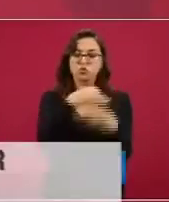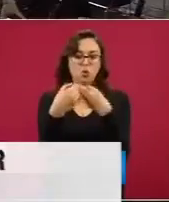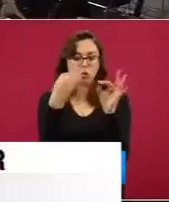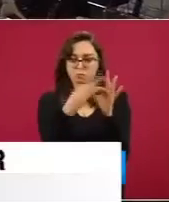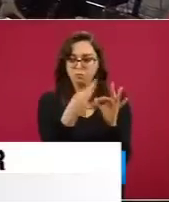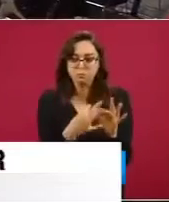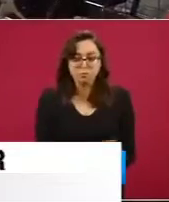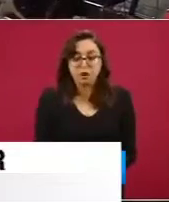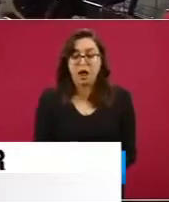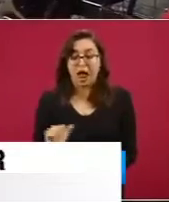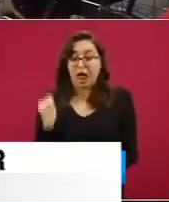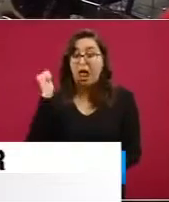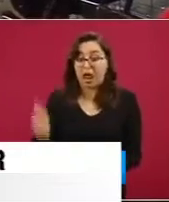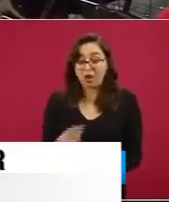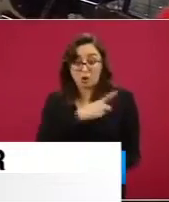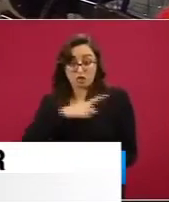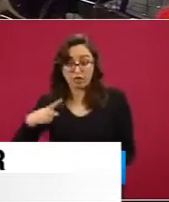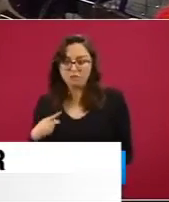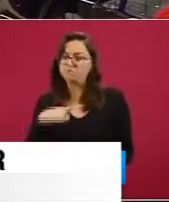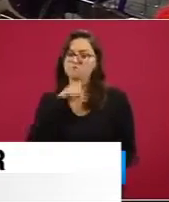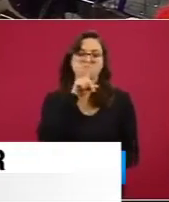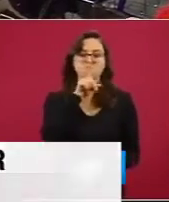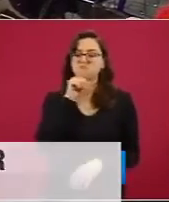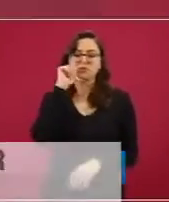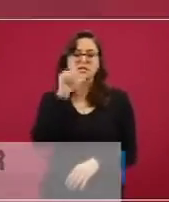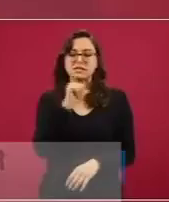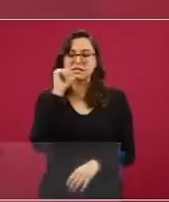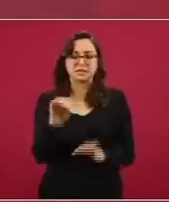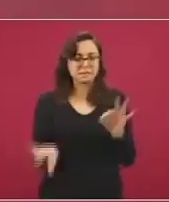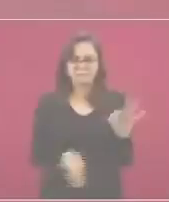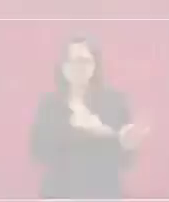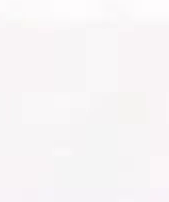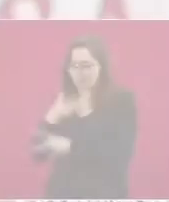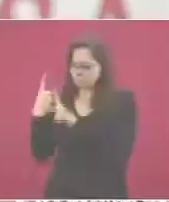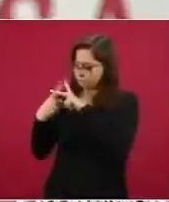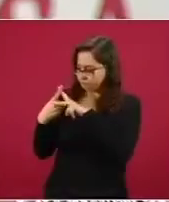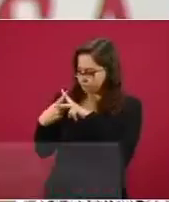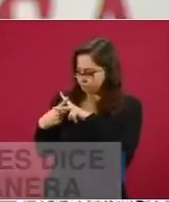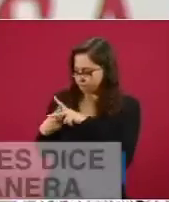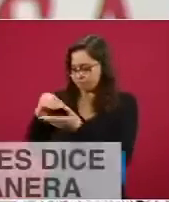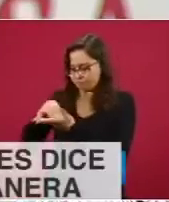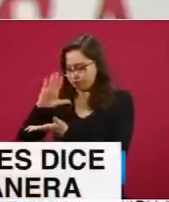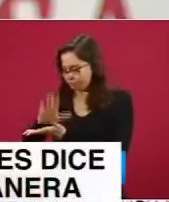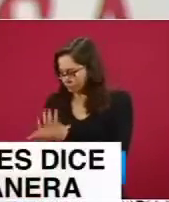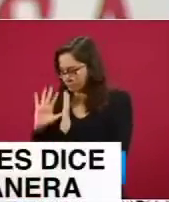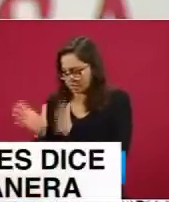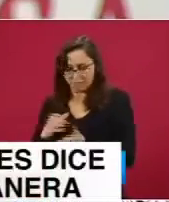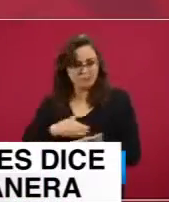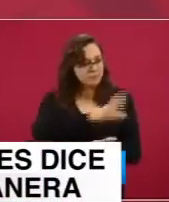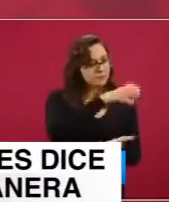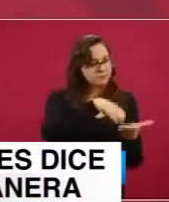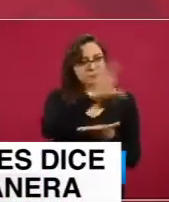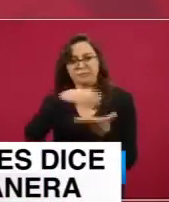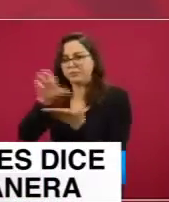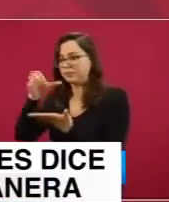les debemos nada, o sea, estamos al día. Incluso el secretario de Hacienda, Arturo Herrera,